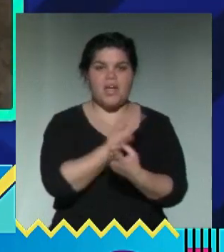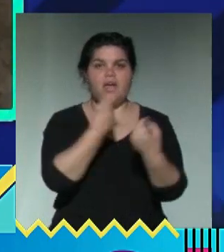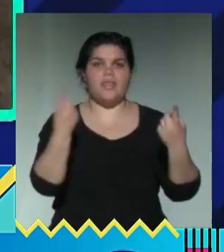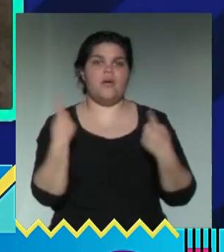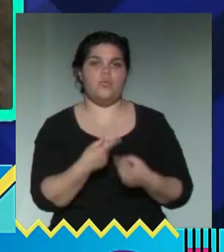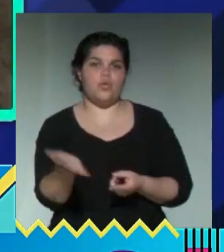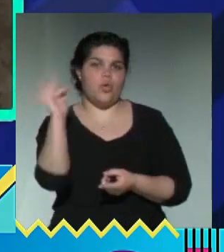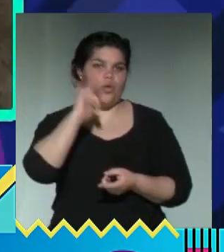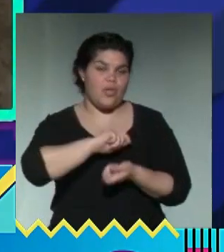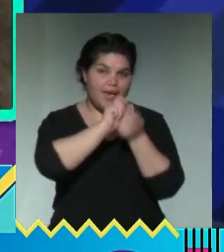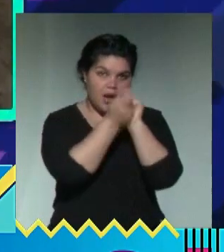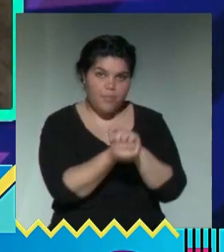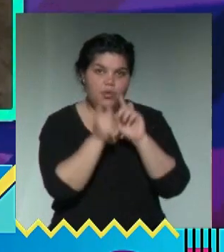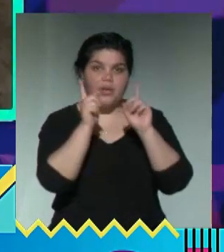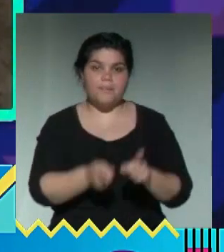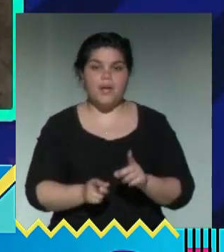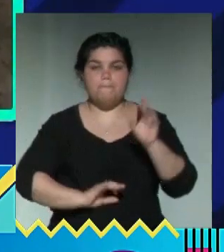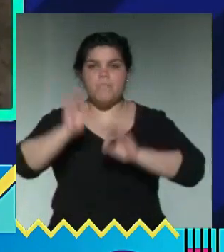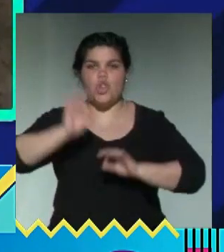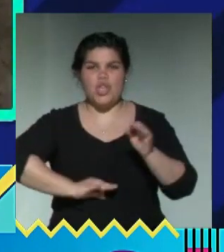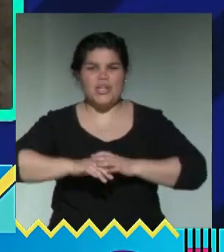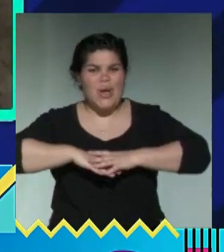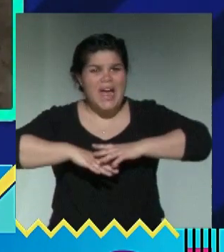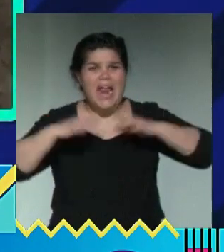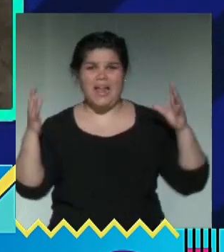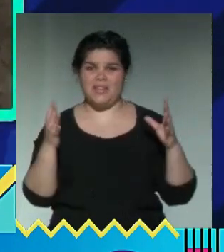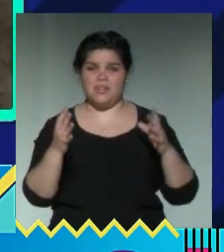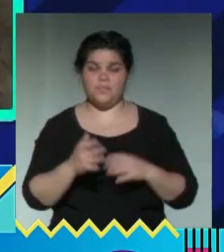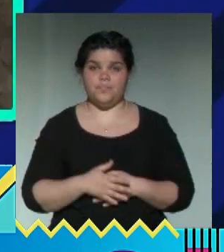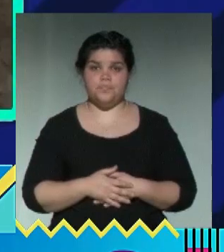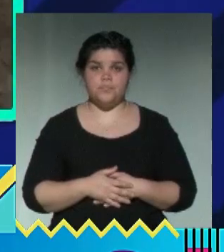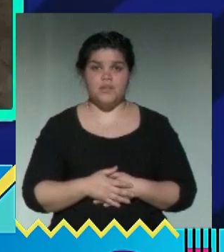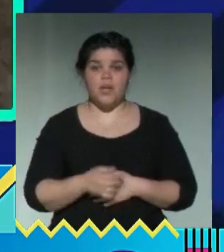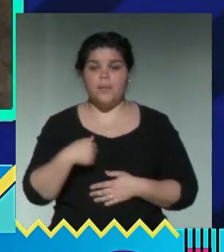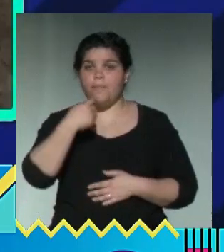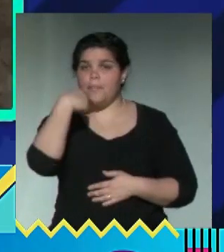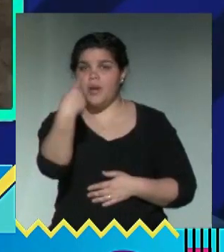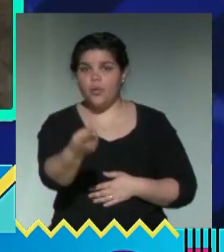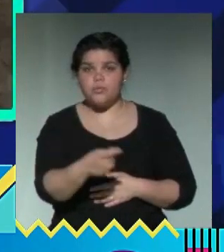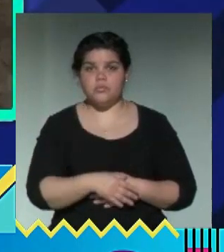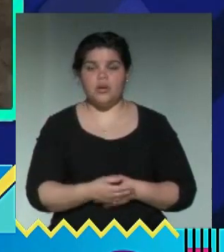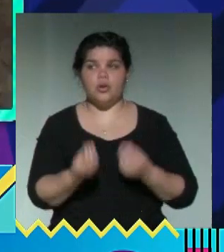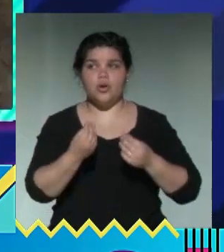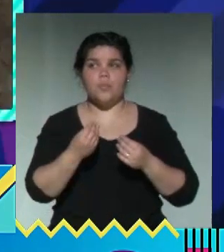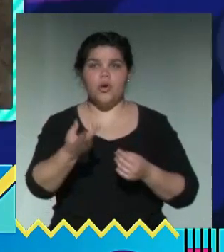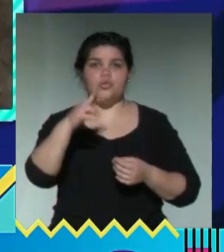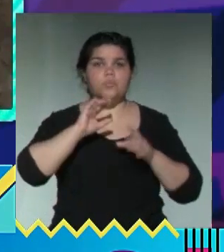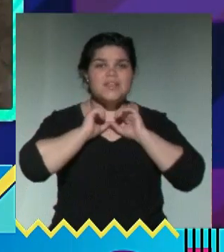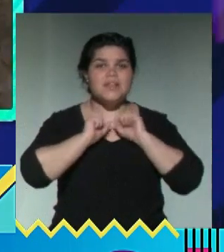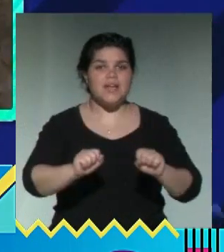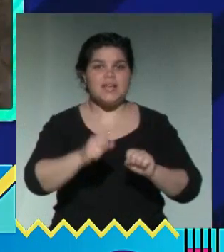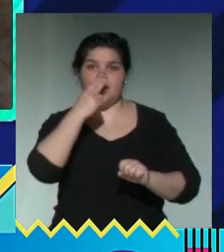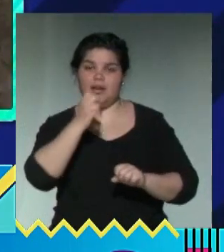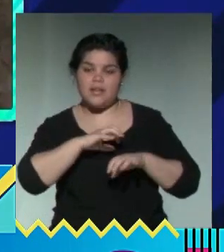particularmente, y quizás estamos hablando de proyectos más grandes, no mucho más grandes, pero sí preguntarte qué se puede hacer desde la Subsecretaría de Energía en relación